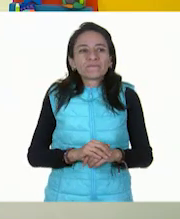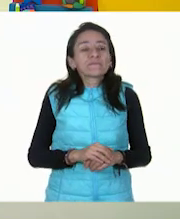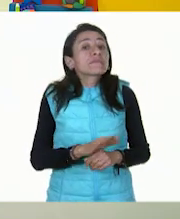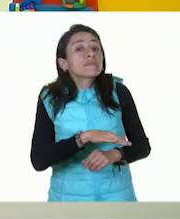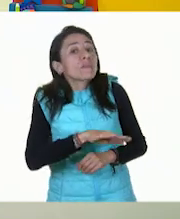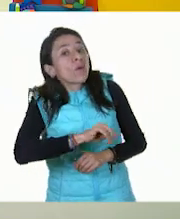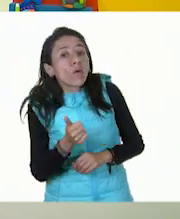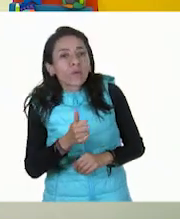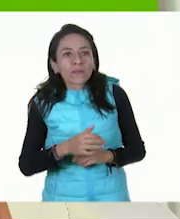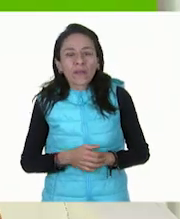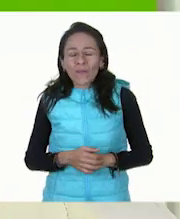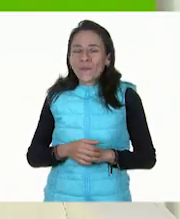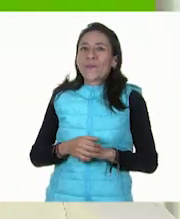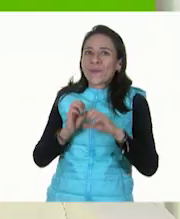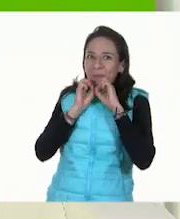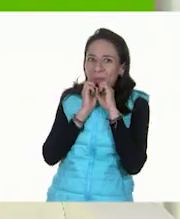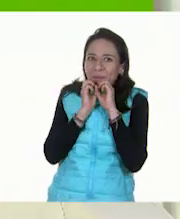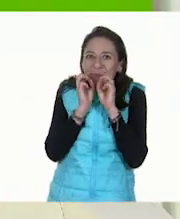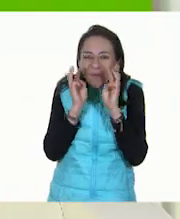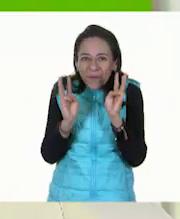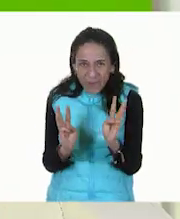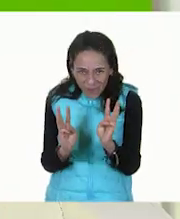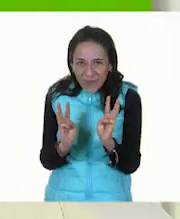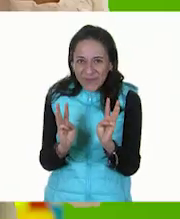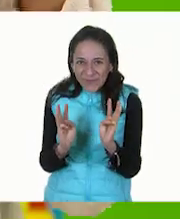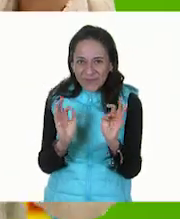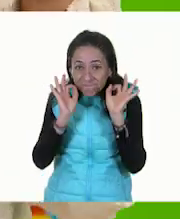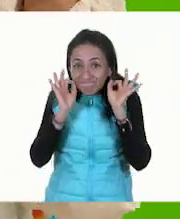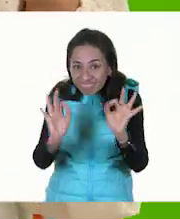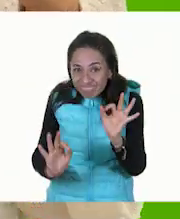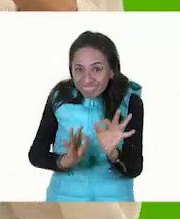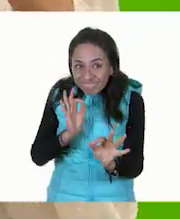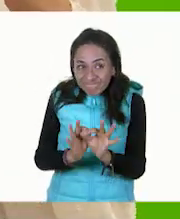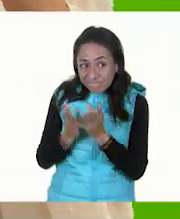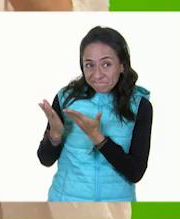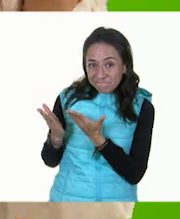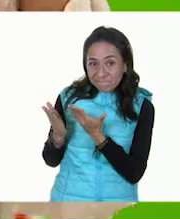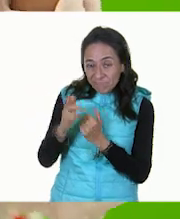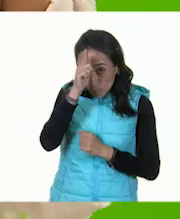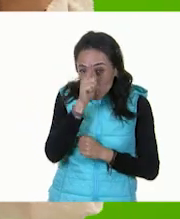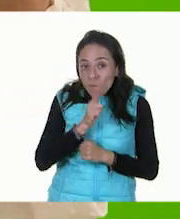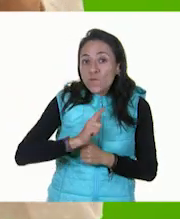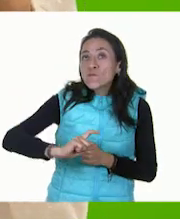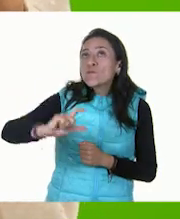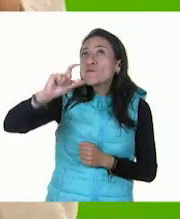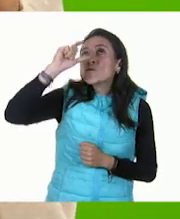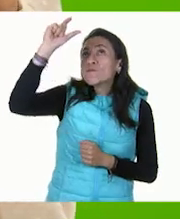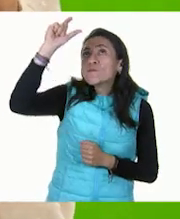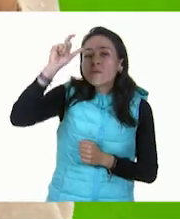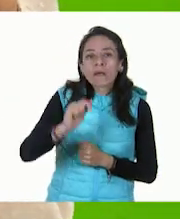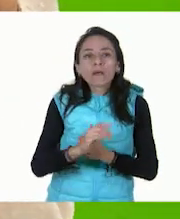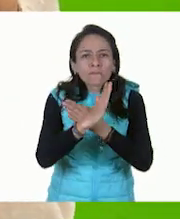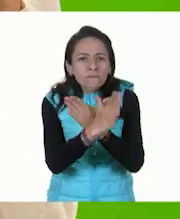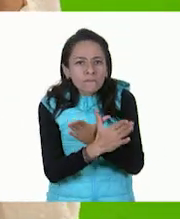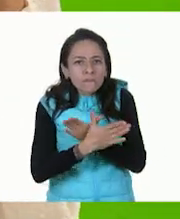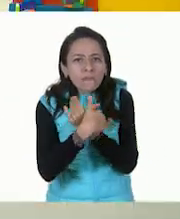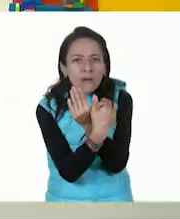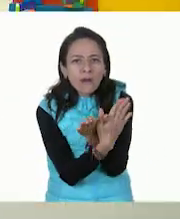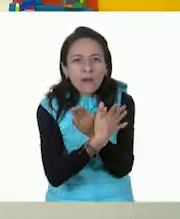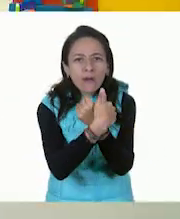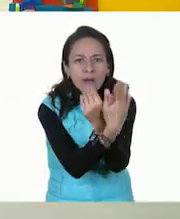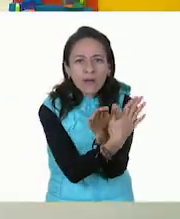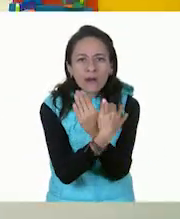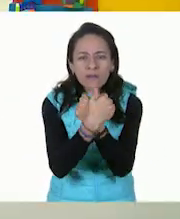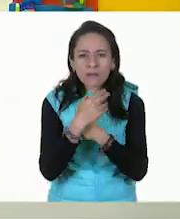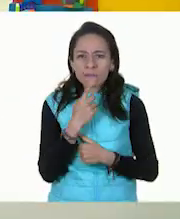¡Guau! Perfecto. Y tengo luna y mariposa.